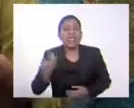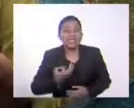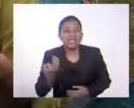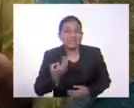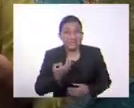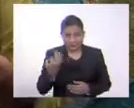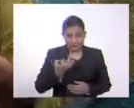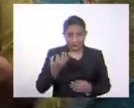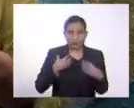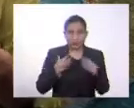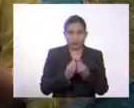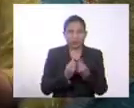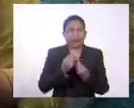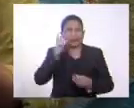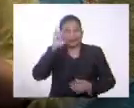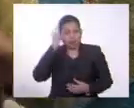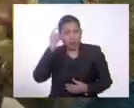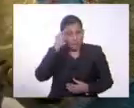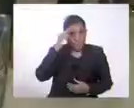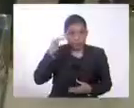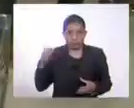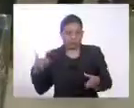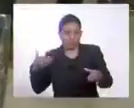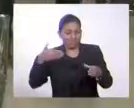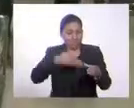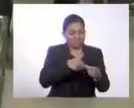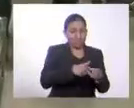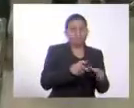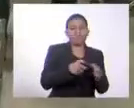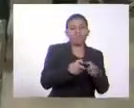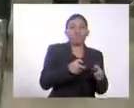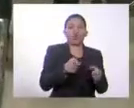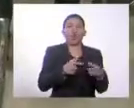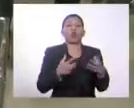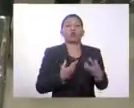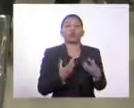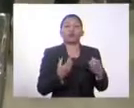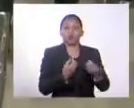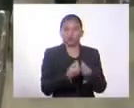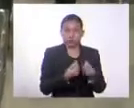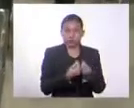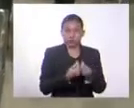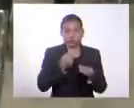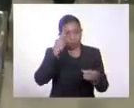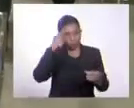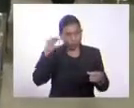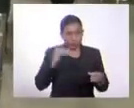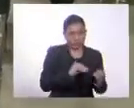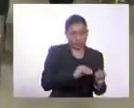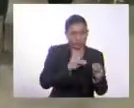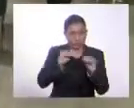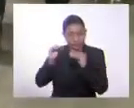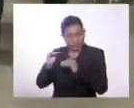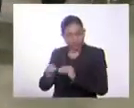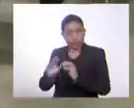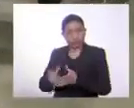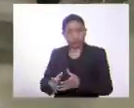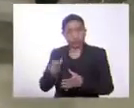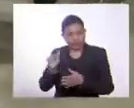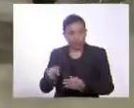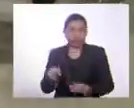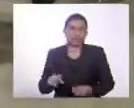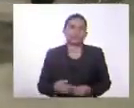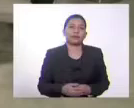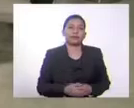sociedad política. Y eso es lo que conforma el Estado. Entonces él ve un continuo entre la sociedad civil y la sociedad